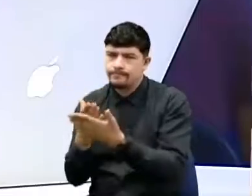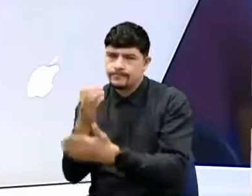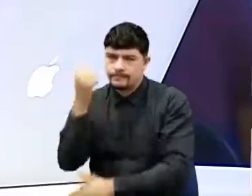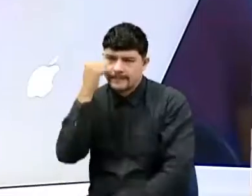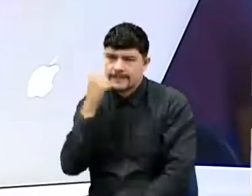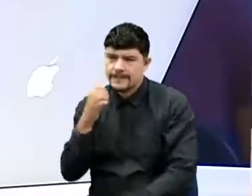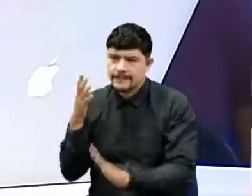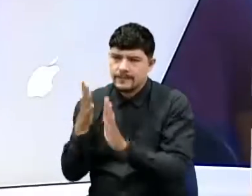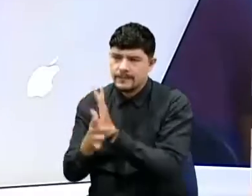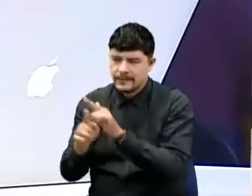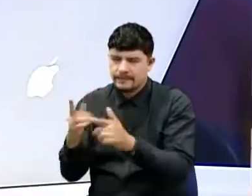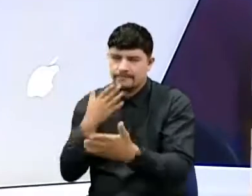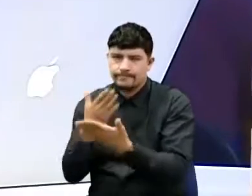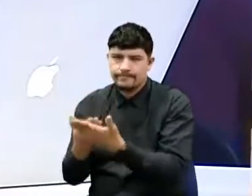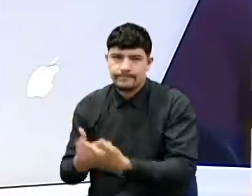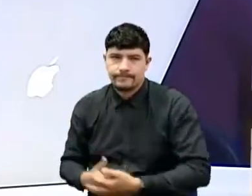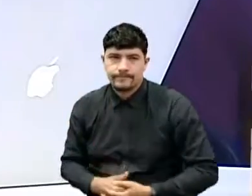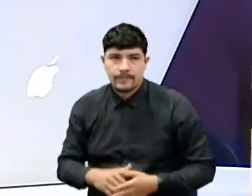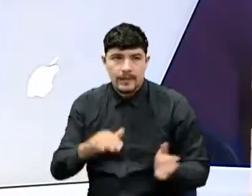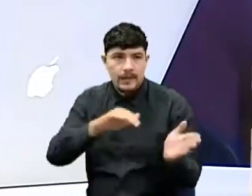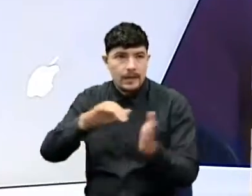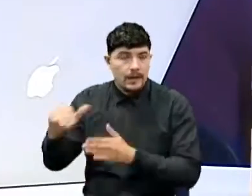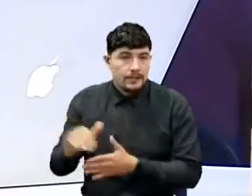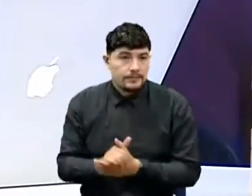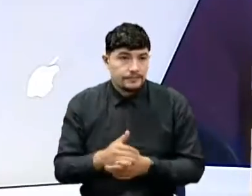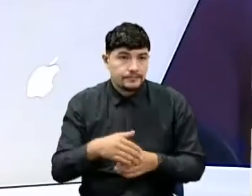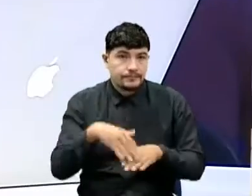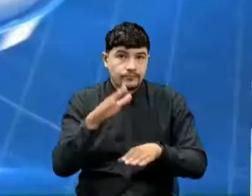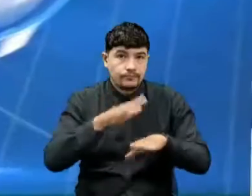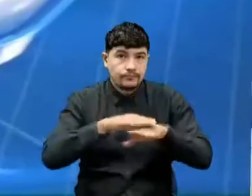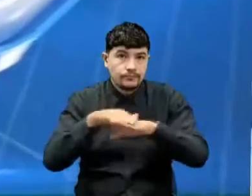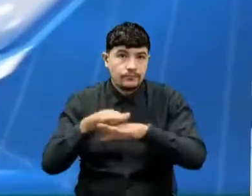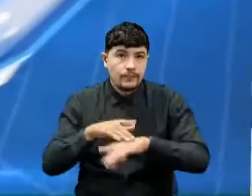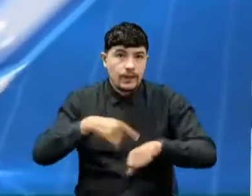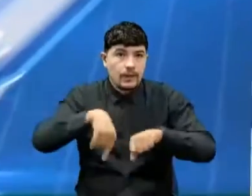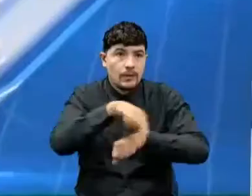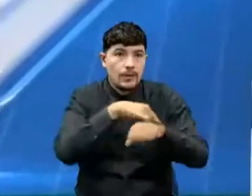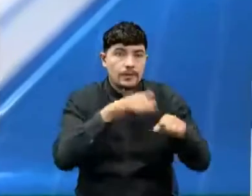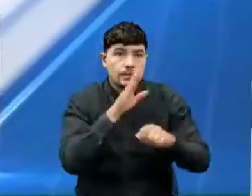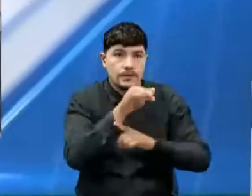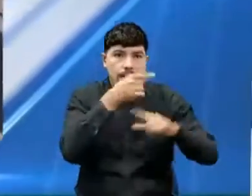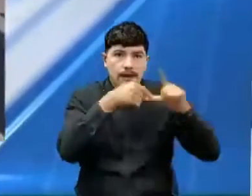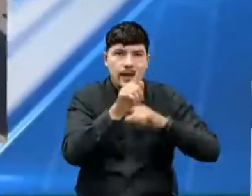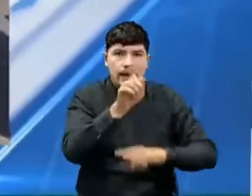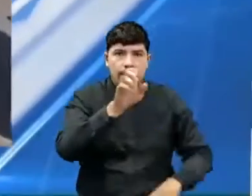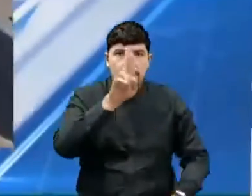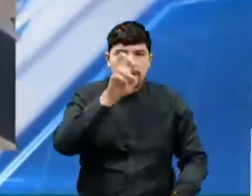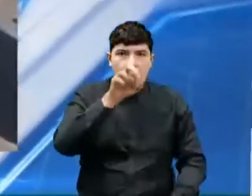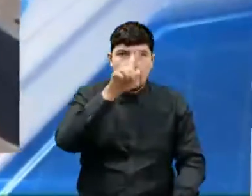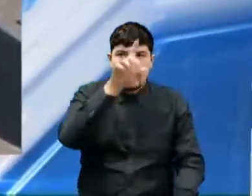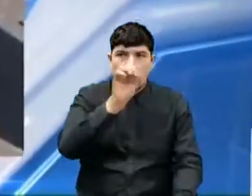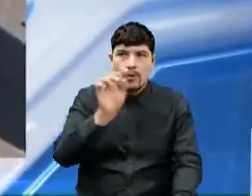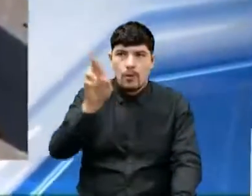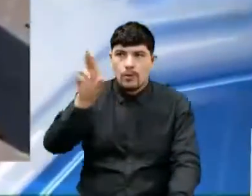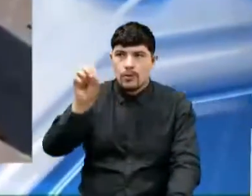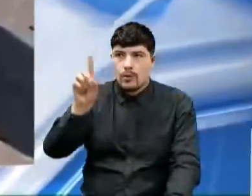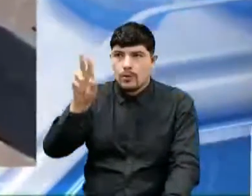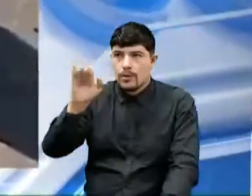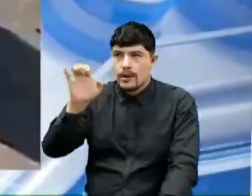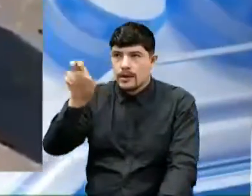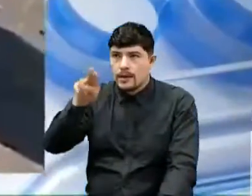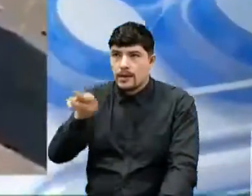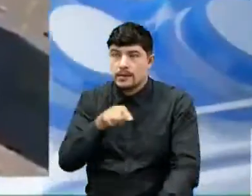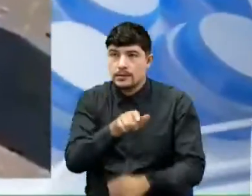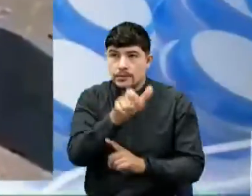De otra parte, un juez de control de garantías envió a la cárcel en las últimas horas a Fernando Rodríguez Serrano, la persona señalada de conducir